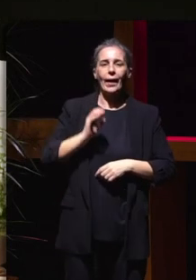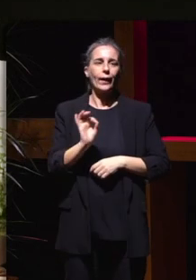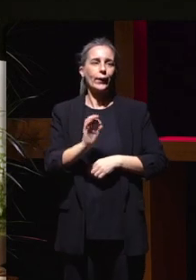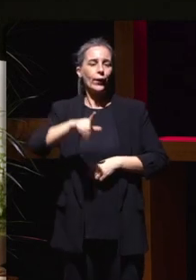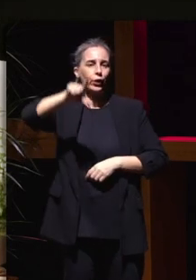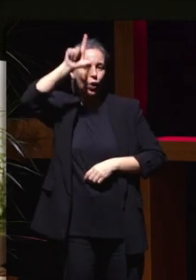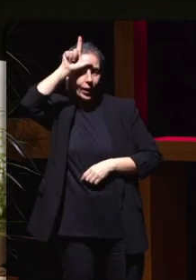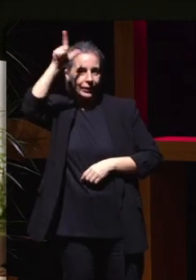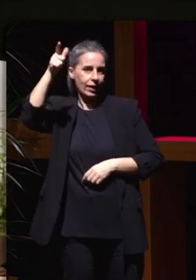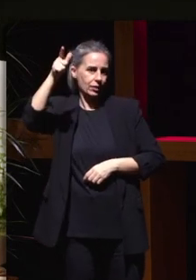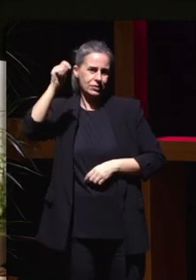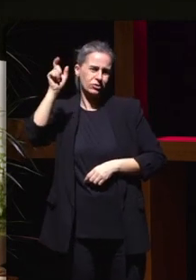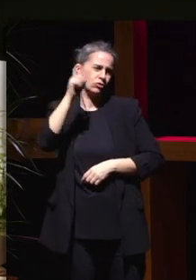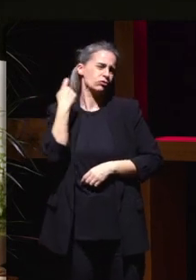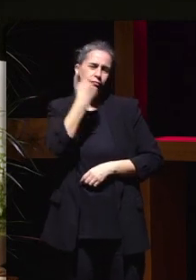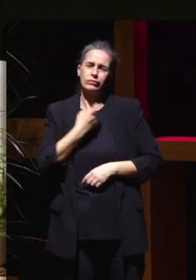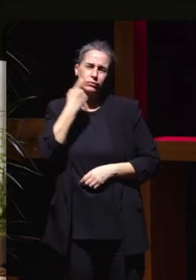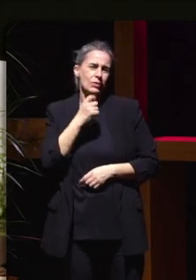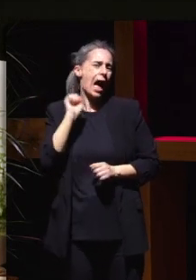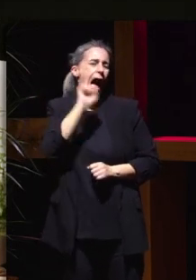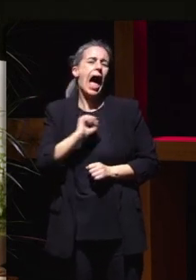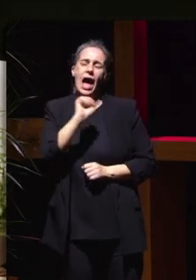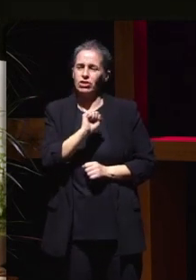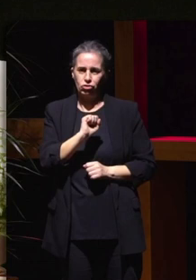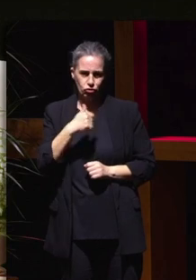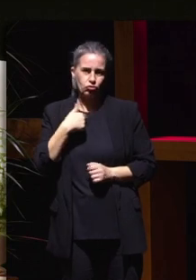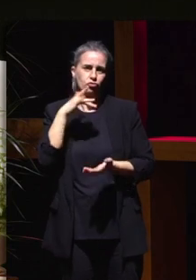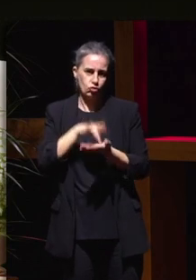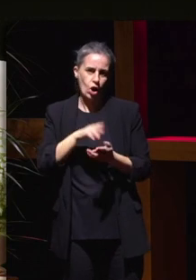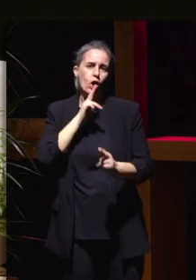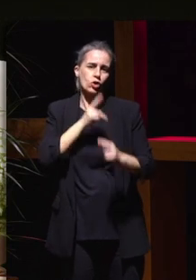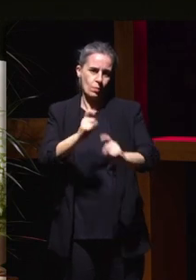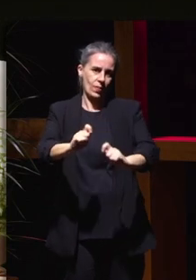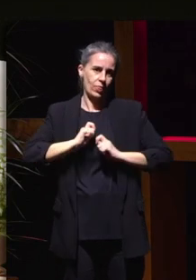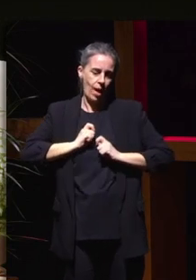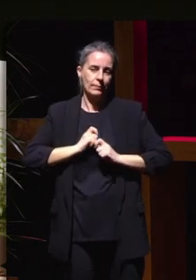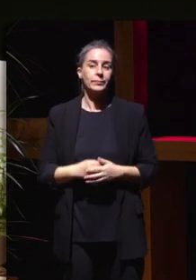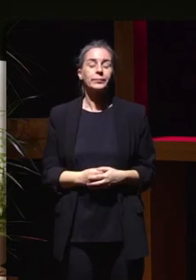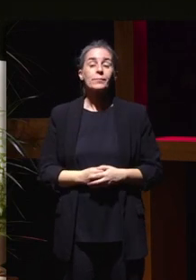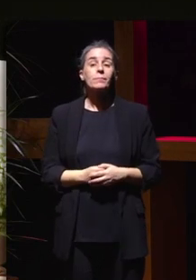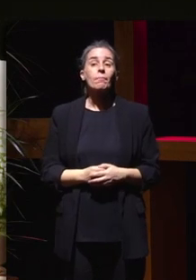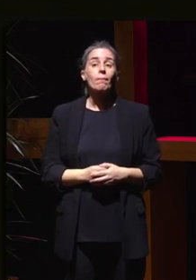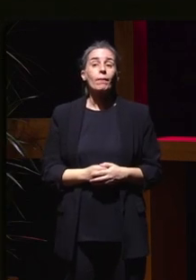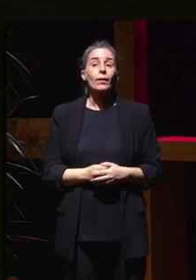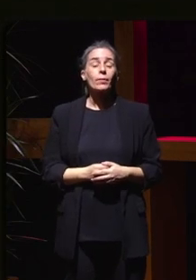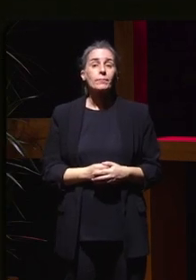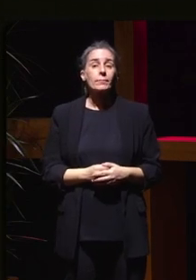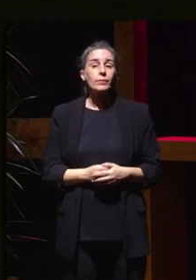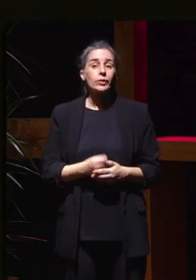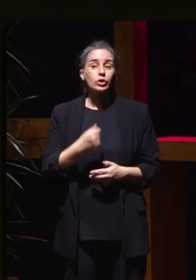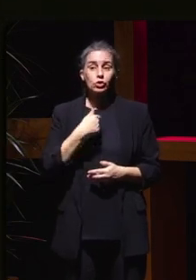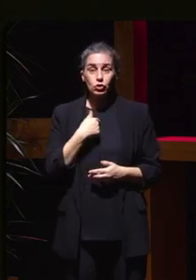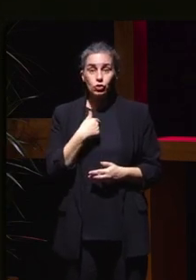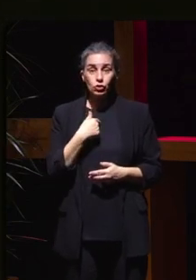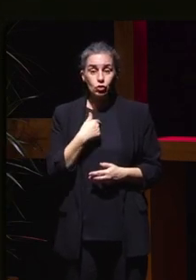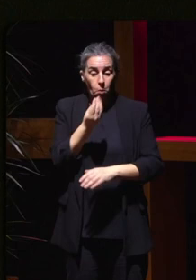durante un montón de anos incluso cuando ya no era bolsa era en sitios como os decía eu no